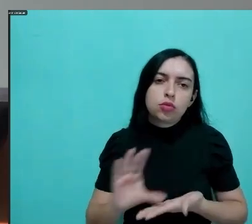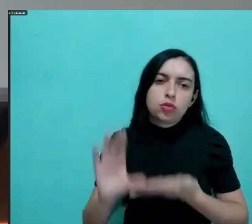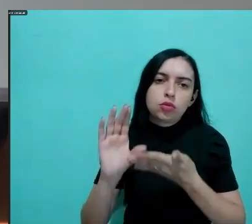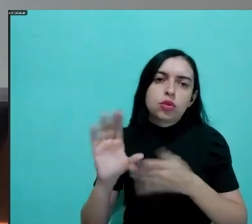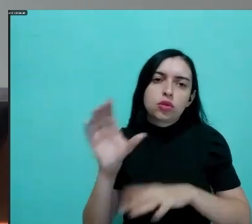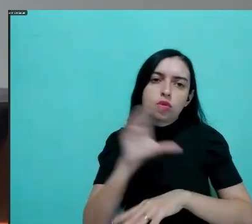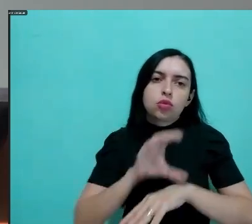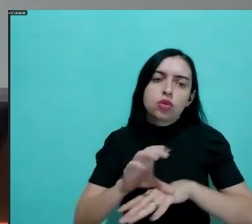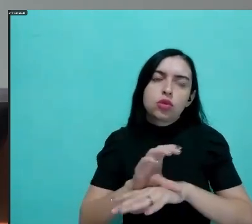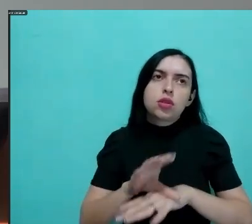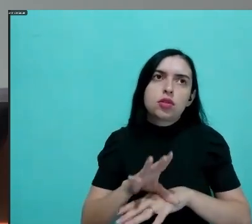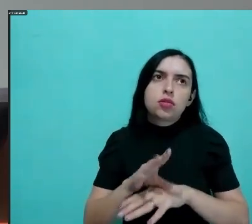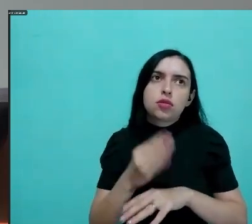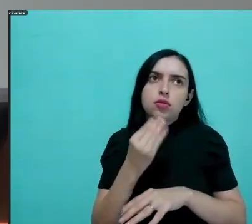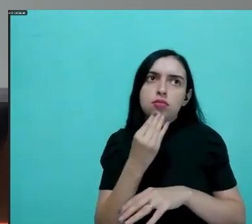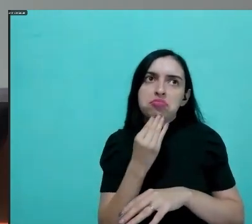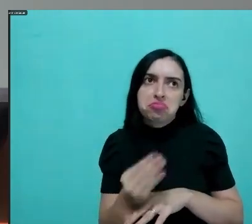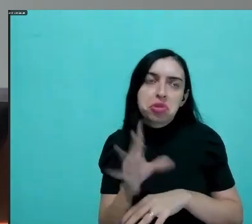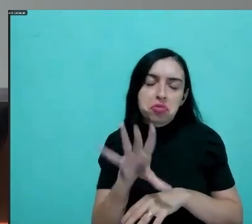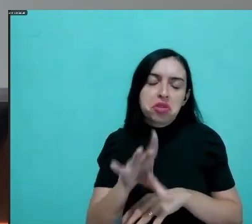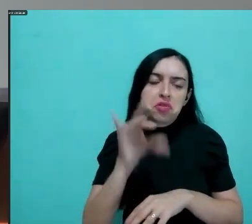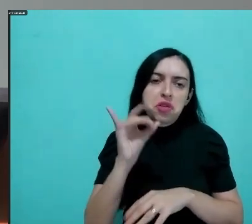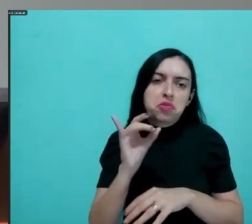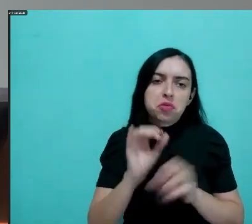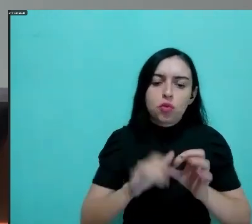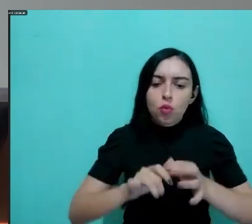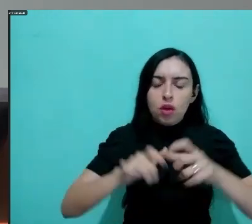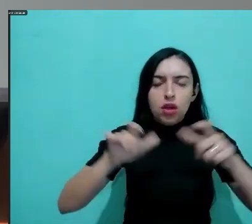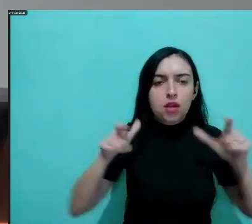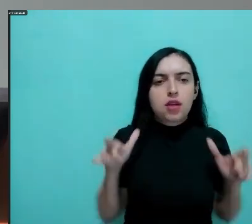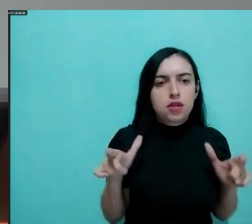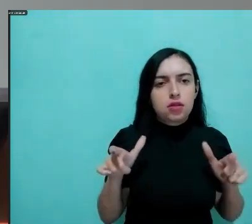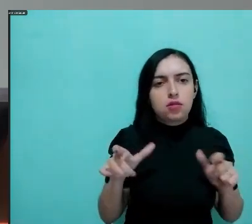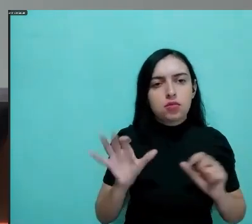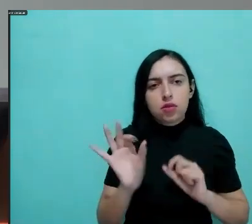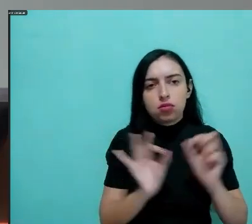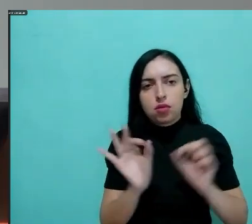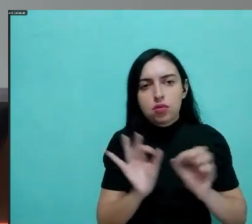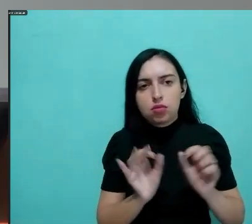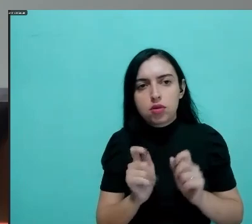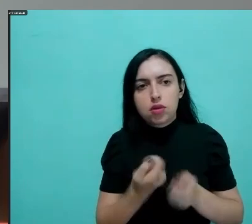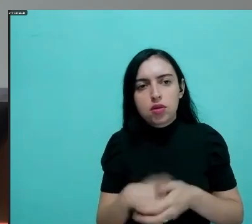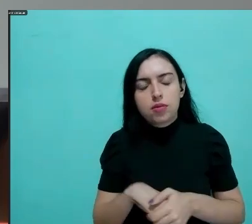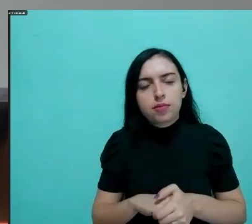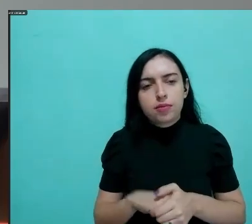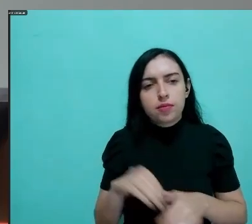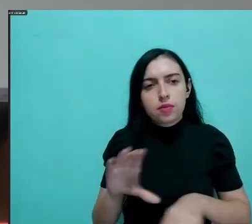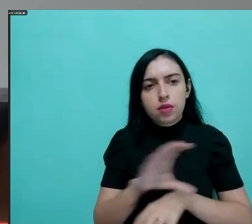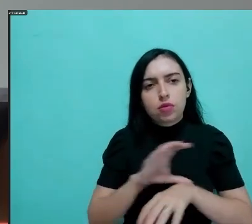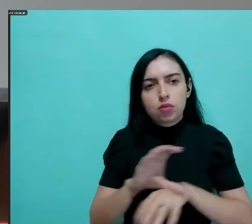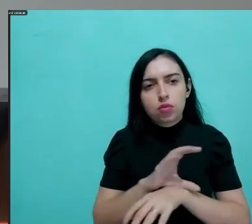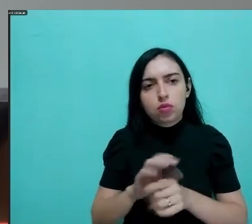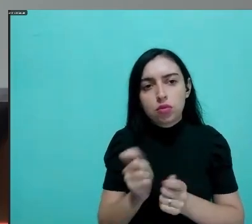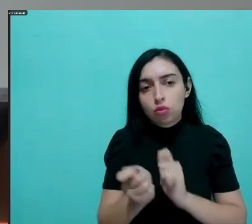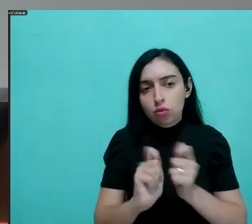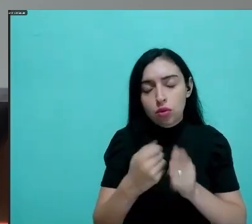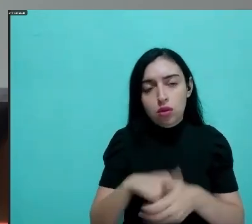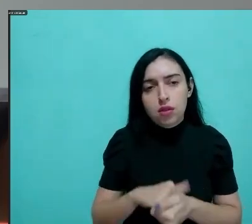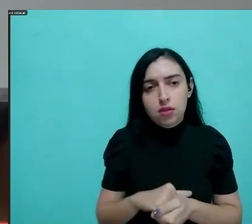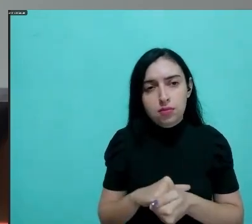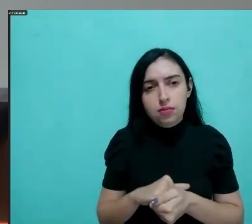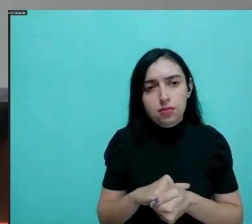decidió una expansión del parámetro de control de constitucionalidad. No solamente las